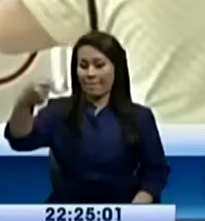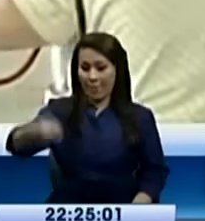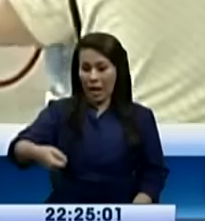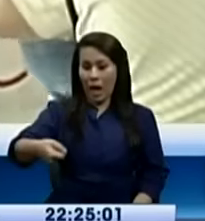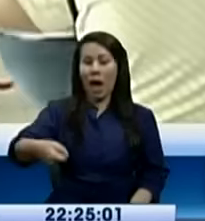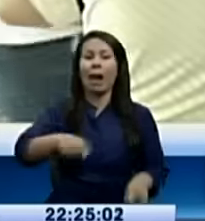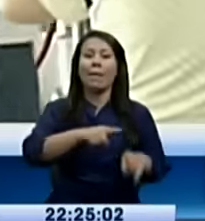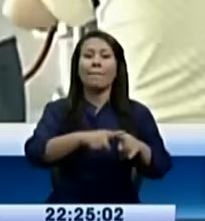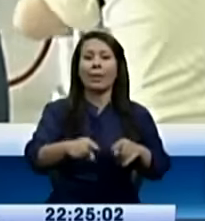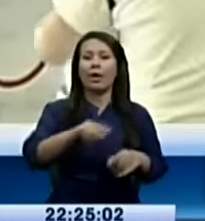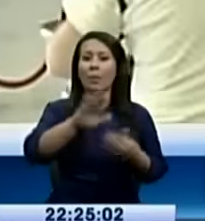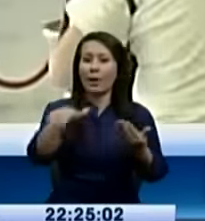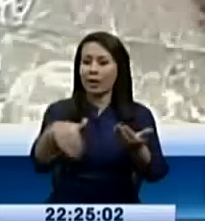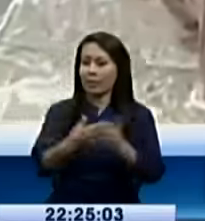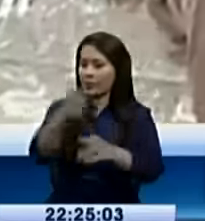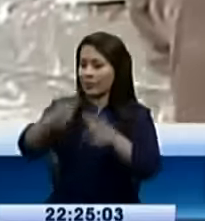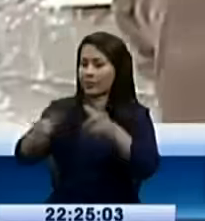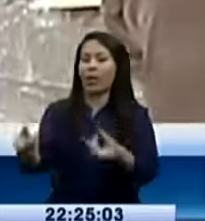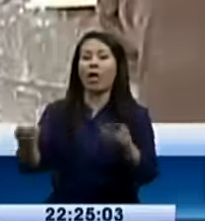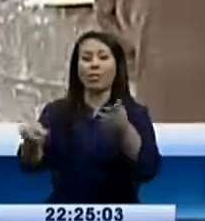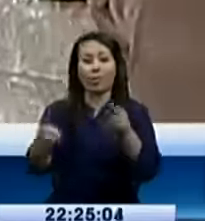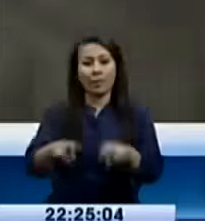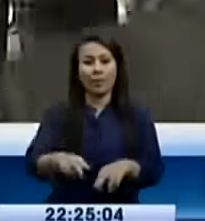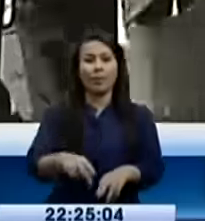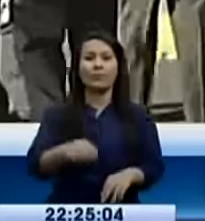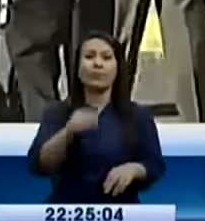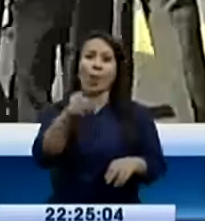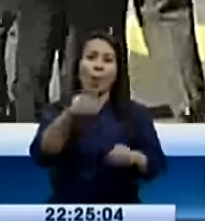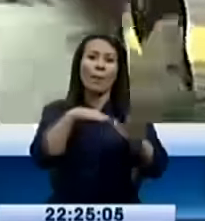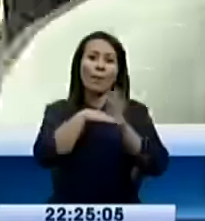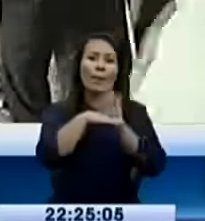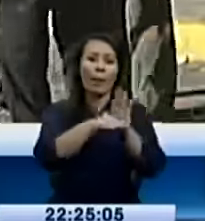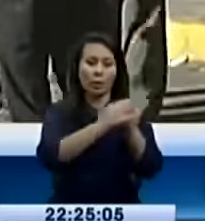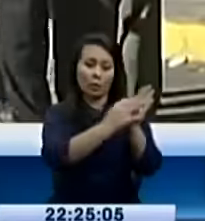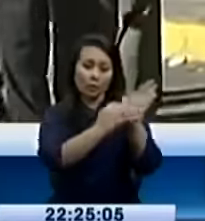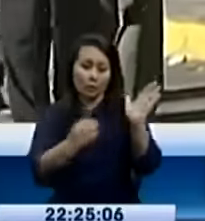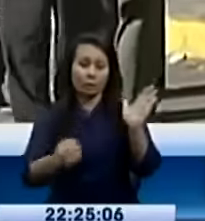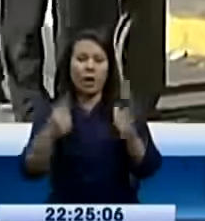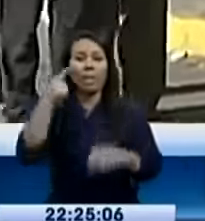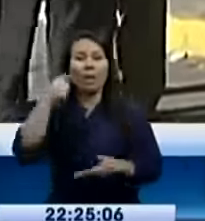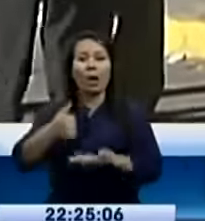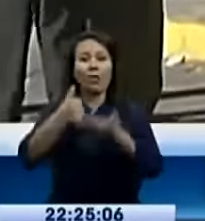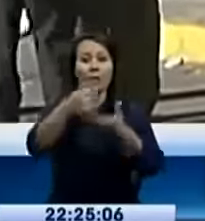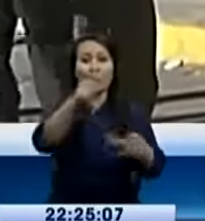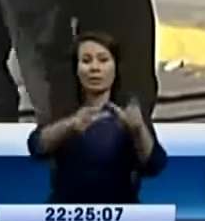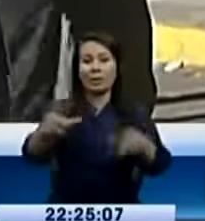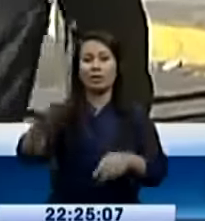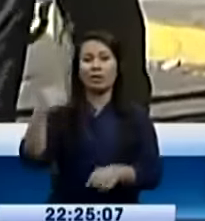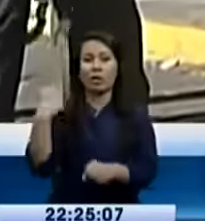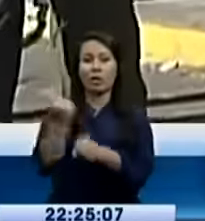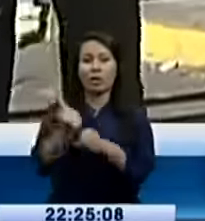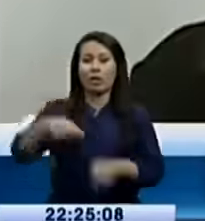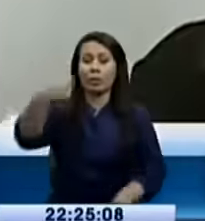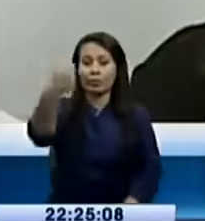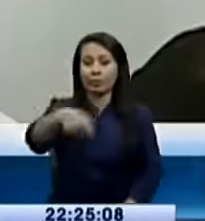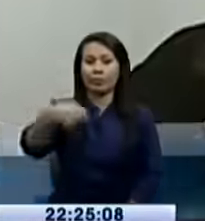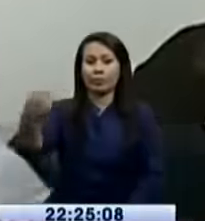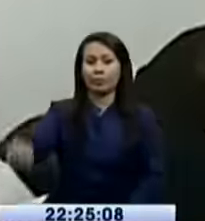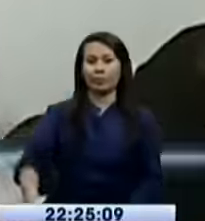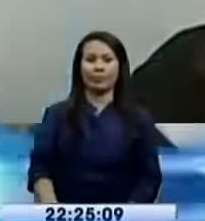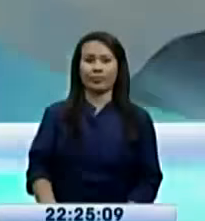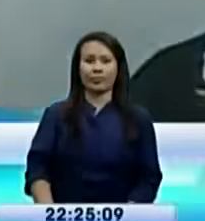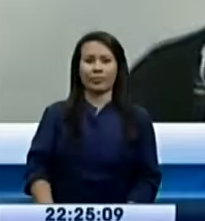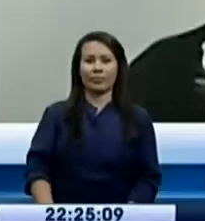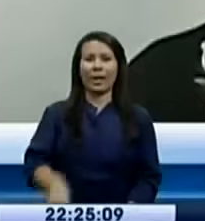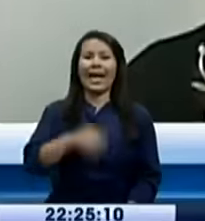de los afiliados en relación de dependencia a una cuenta solidaria que beneficien exclusivamente a los desempleados. ¿A quién se